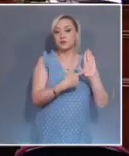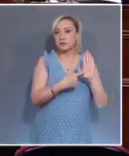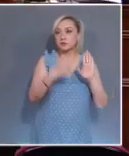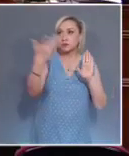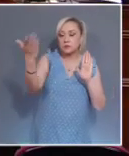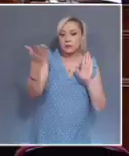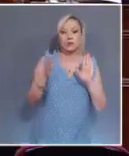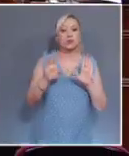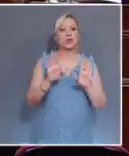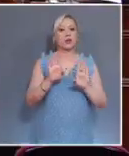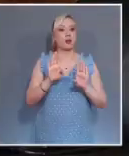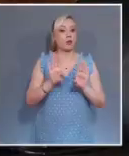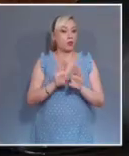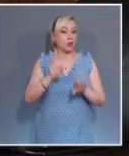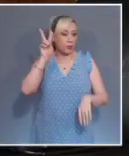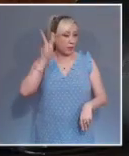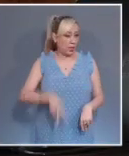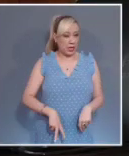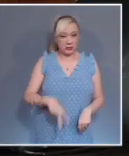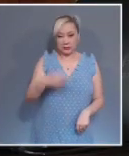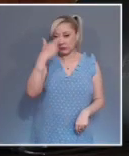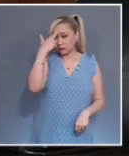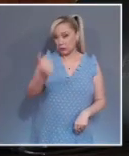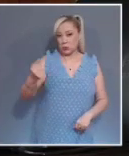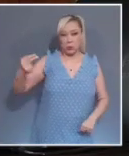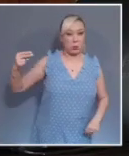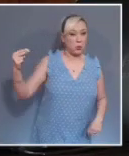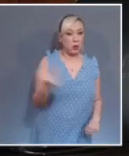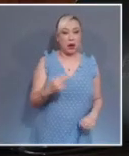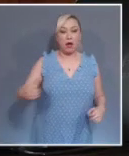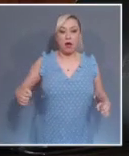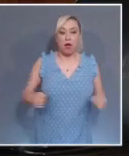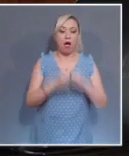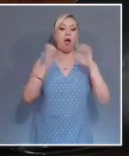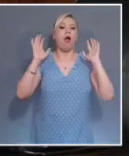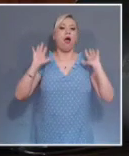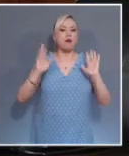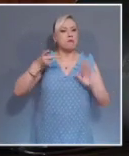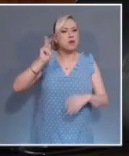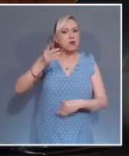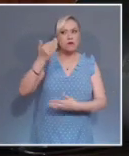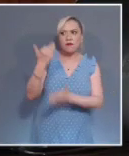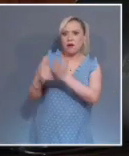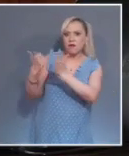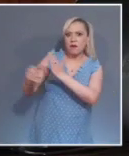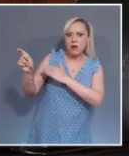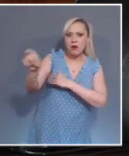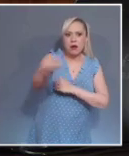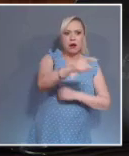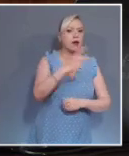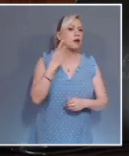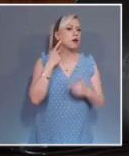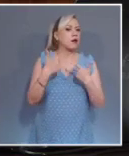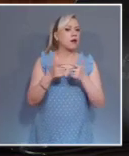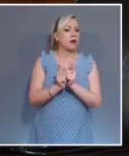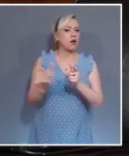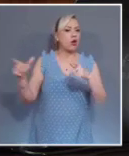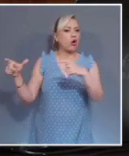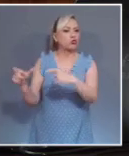obvia resolución. Sobre la primera parte de las reformas político-electorales, la Corte aún tiene pendiente de resolver